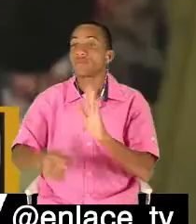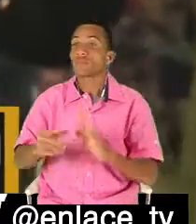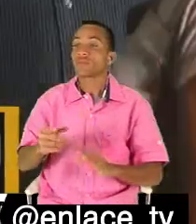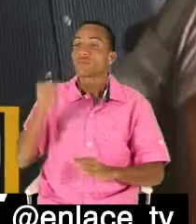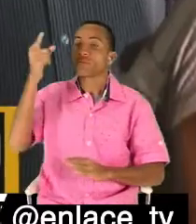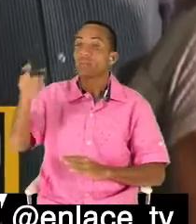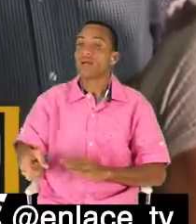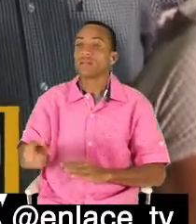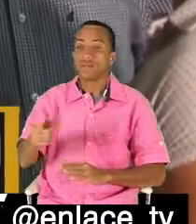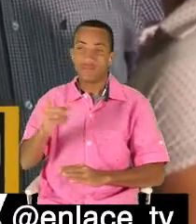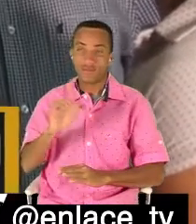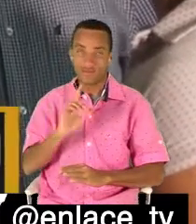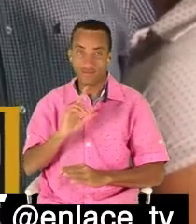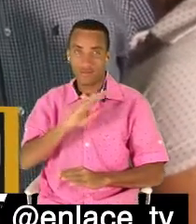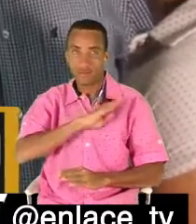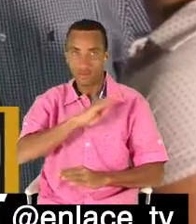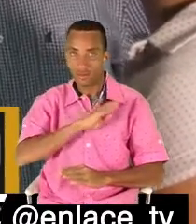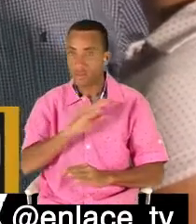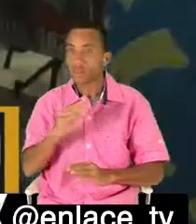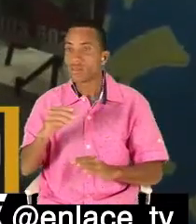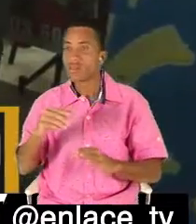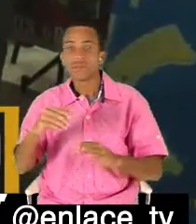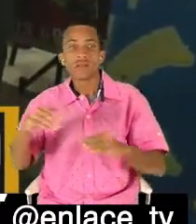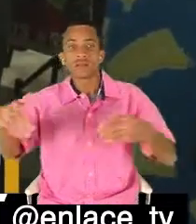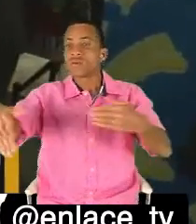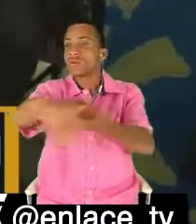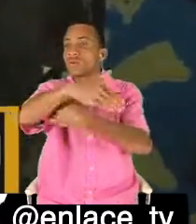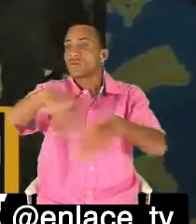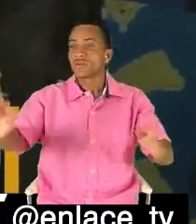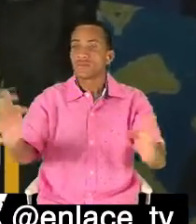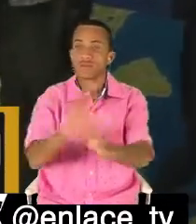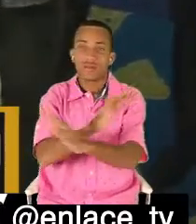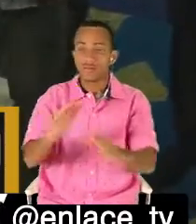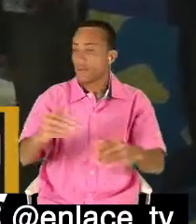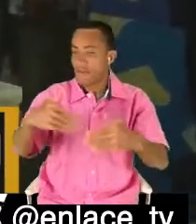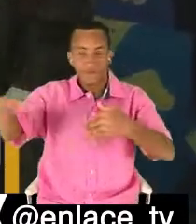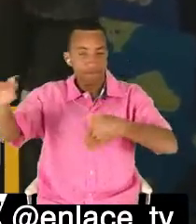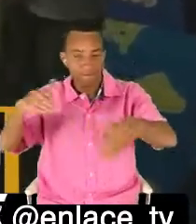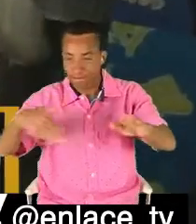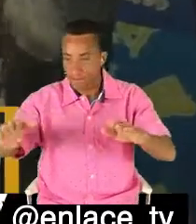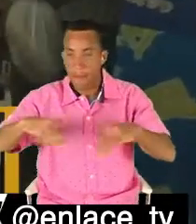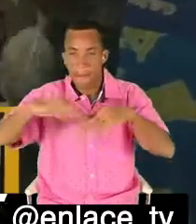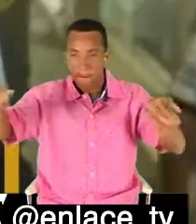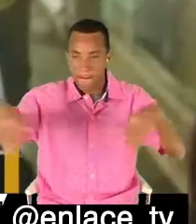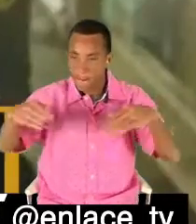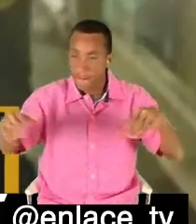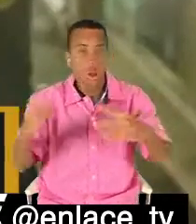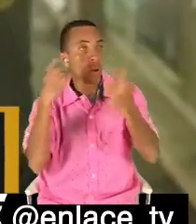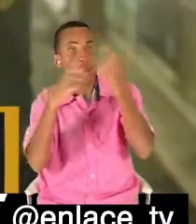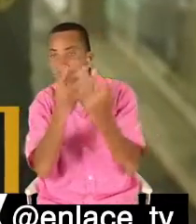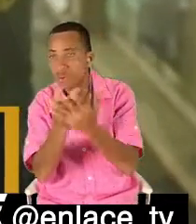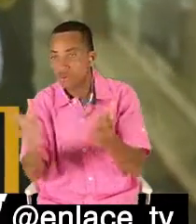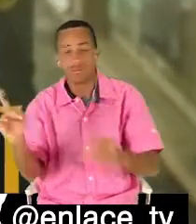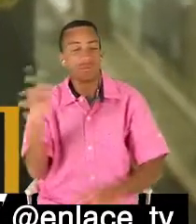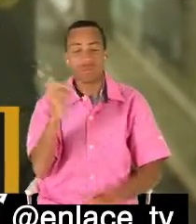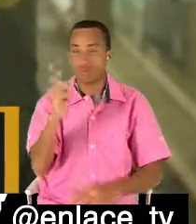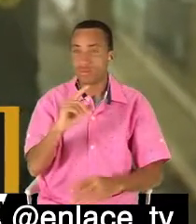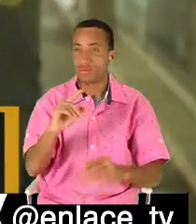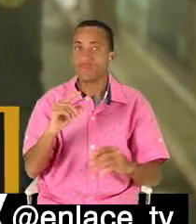alcalde de Barranca Bermeja la recuperación del espacio público comprendido entre la carrera 12 y la